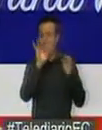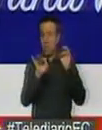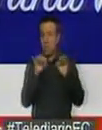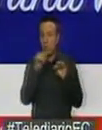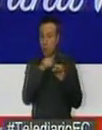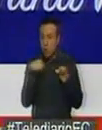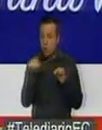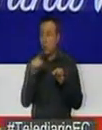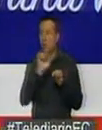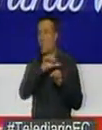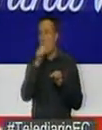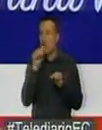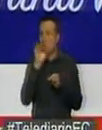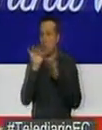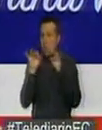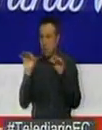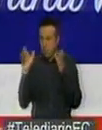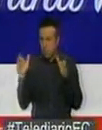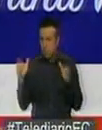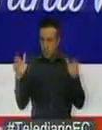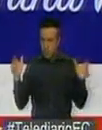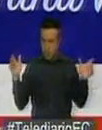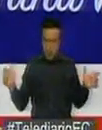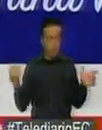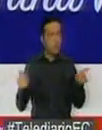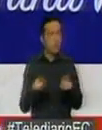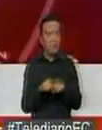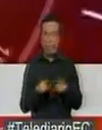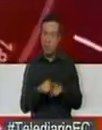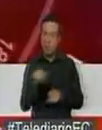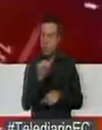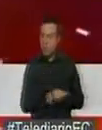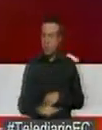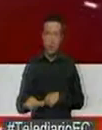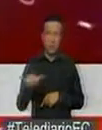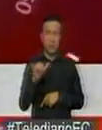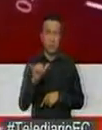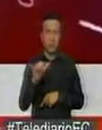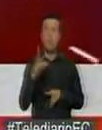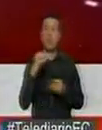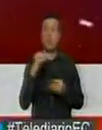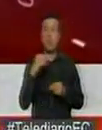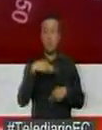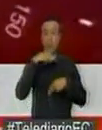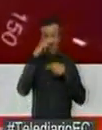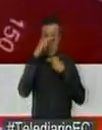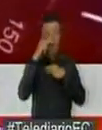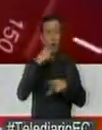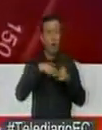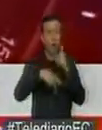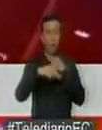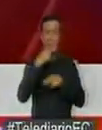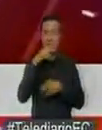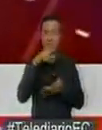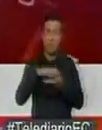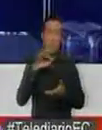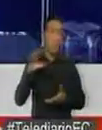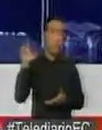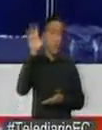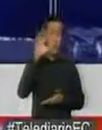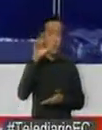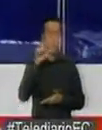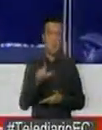van a incrementarse el número de contactos. Ante la ola de rumores de casos en otras provincias, el